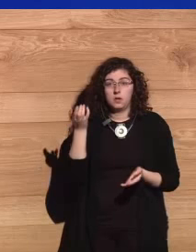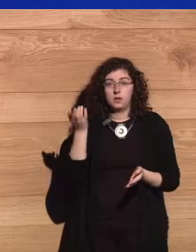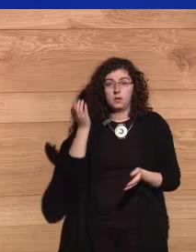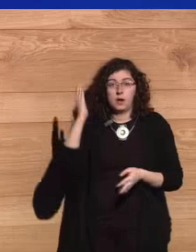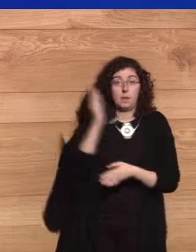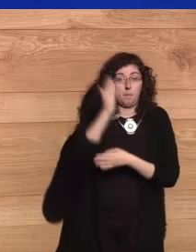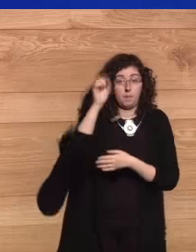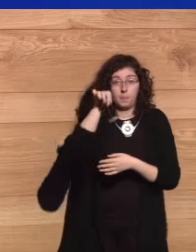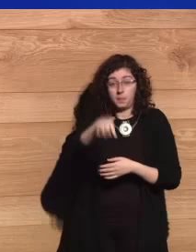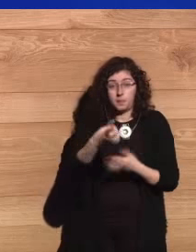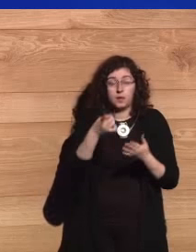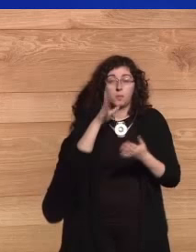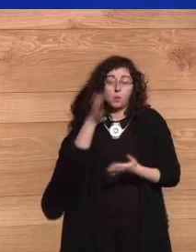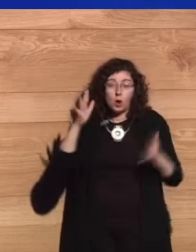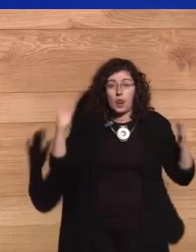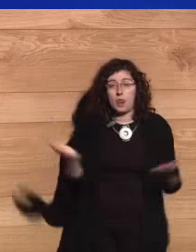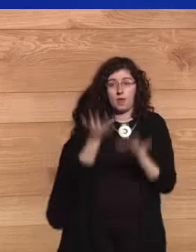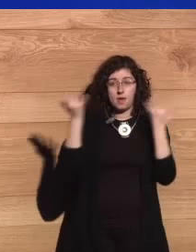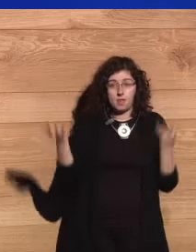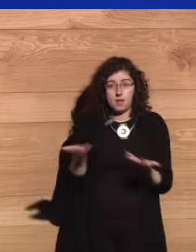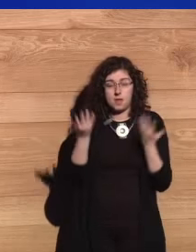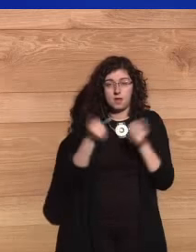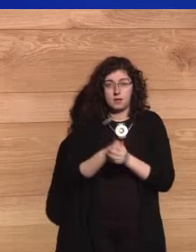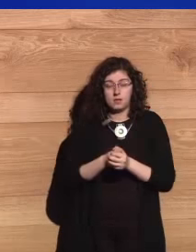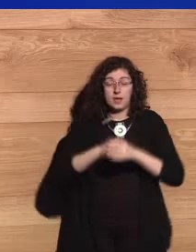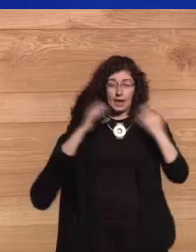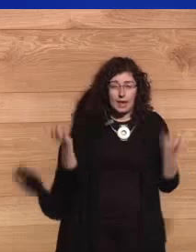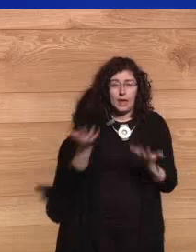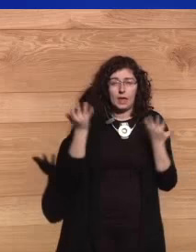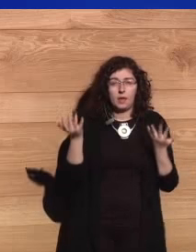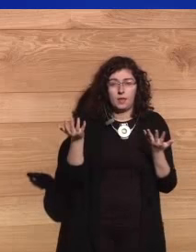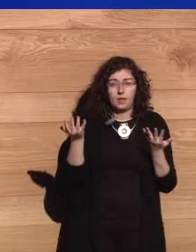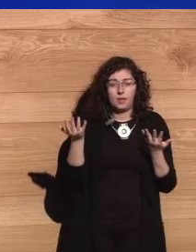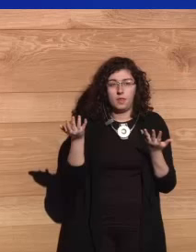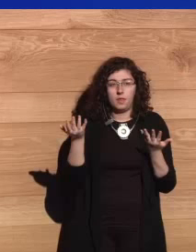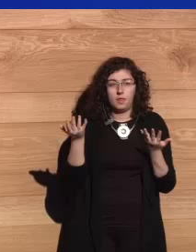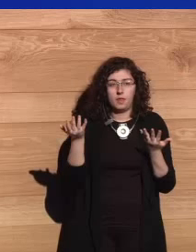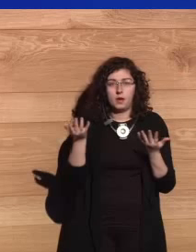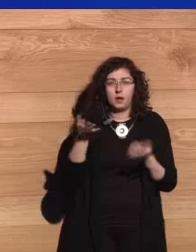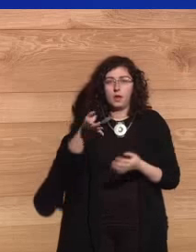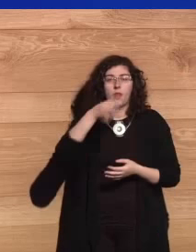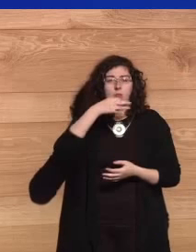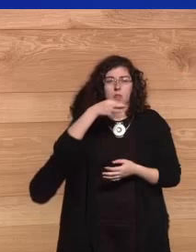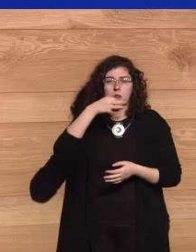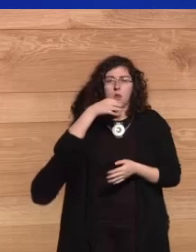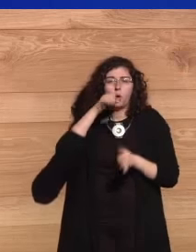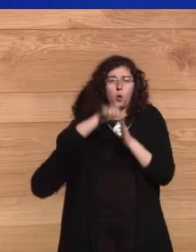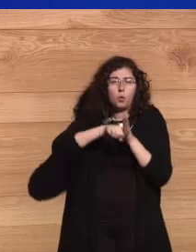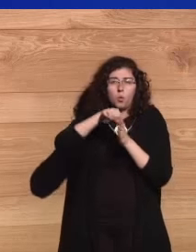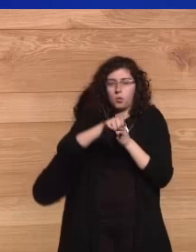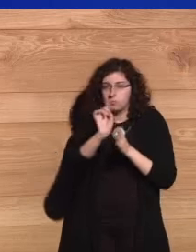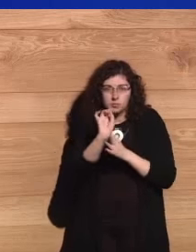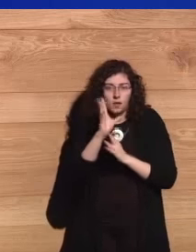por una extraordinaria ligereza. Una ligereza, ante todo, más que largos discursos, se mandan fotos